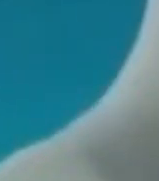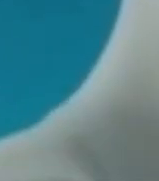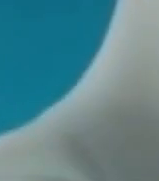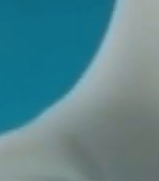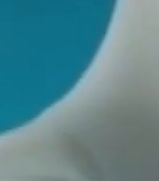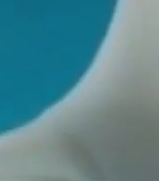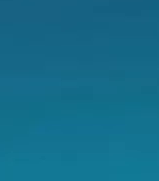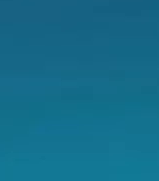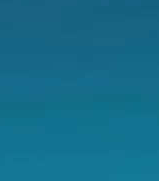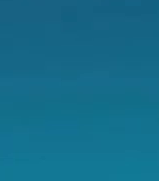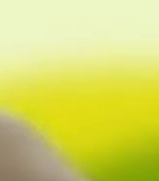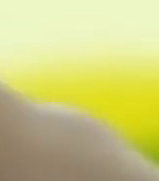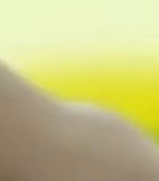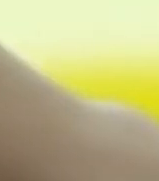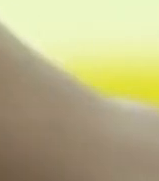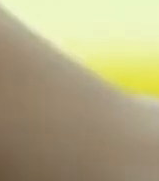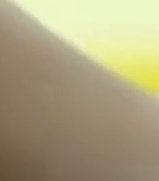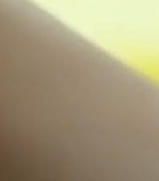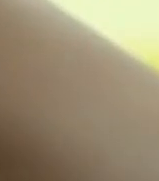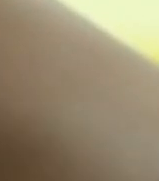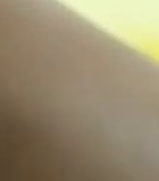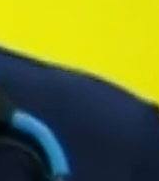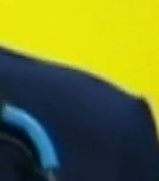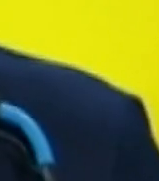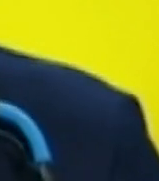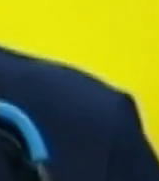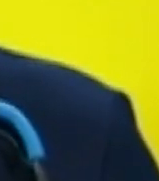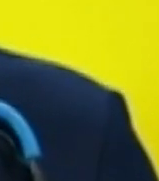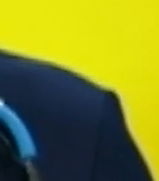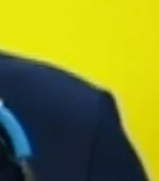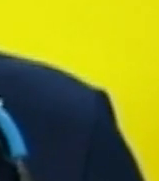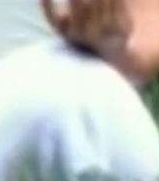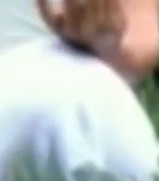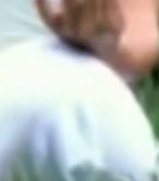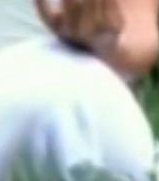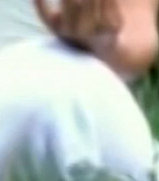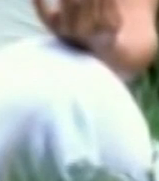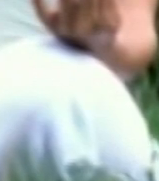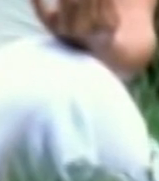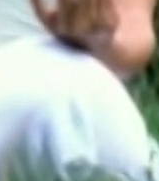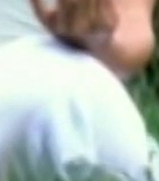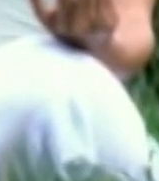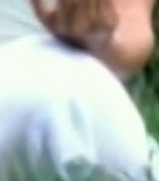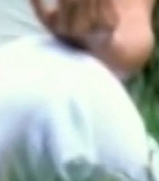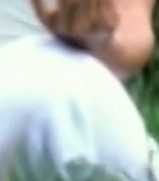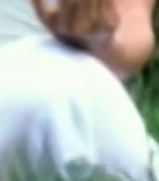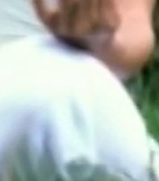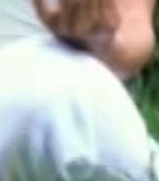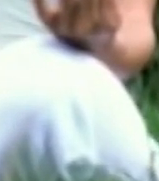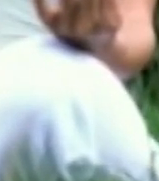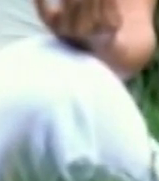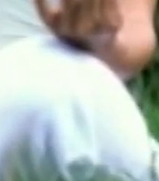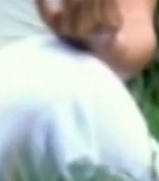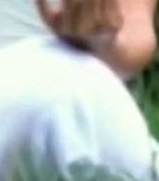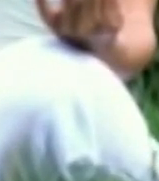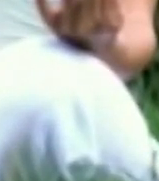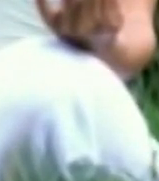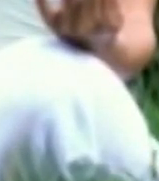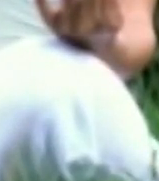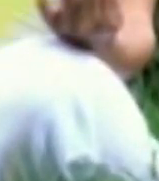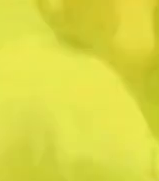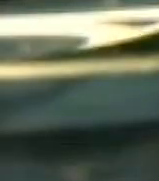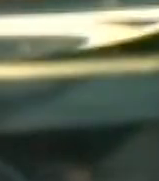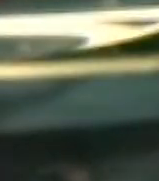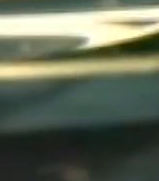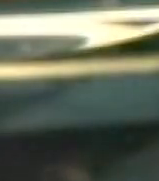y prevenir enfermedades. Aprenda lo mejor en medicina tradicional y terapias alternativas, alimentación y